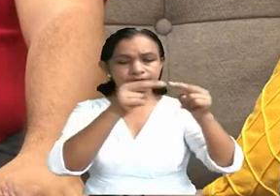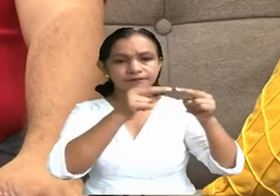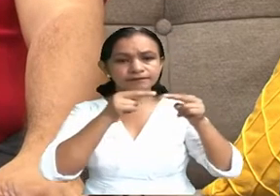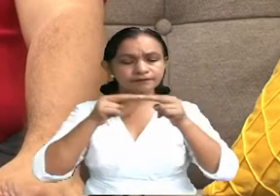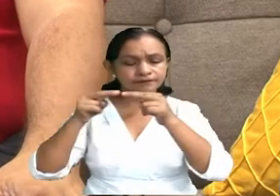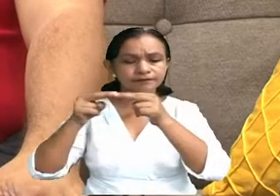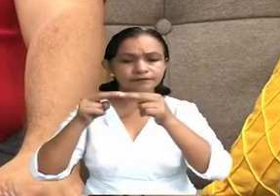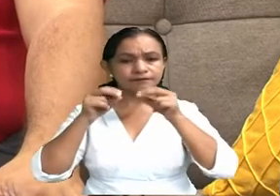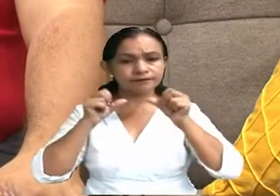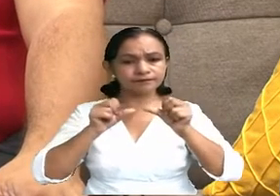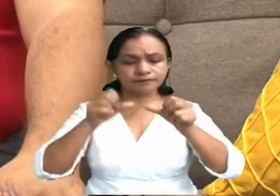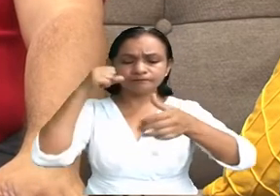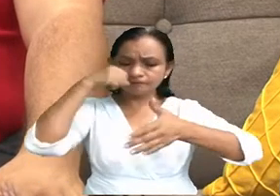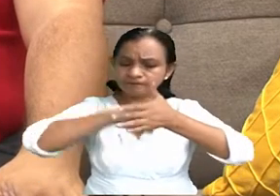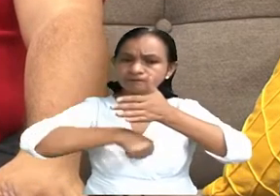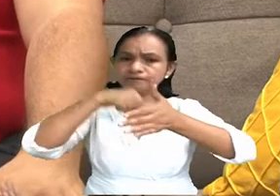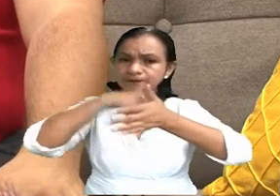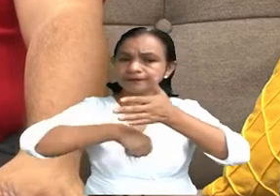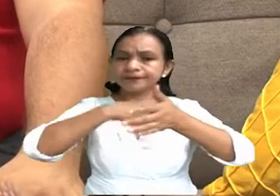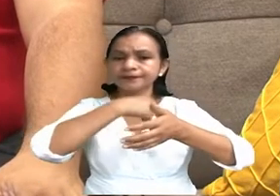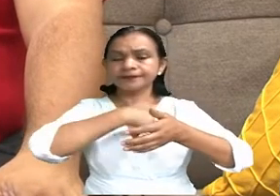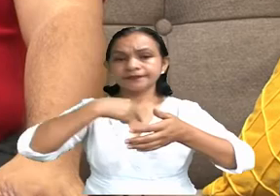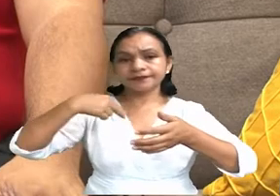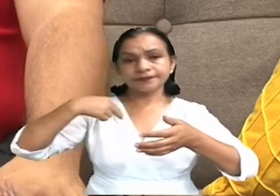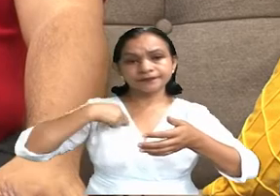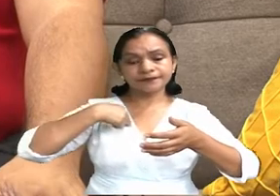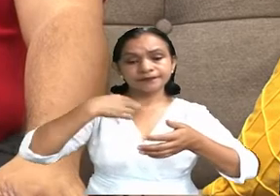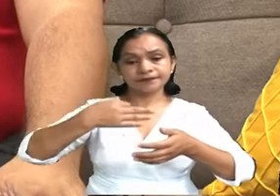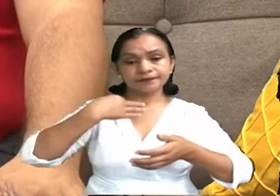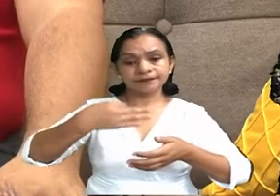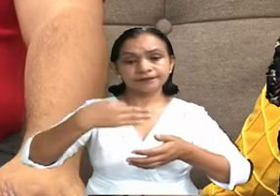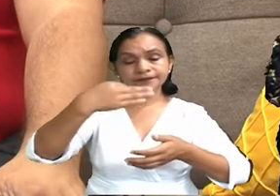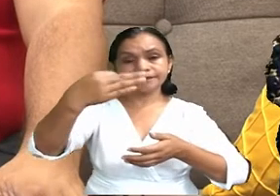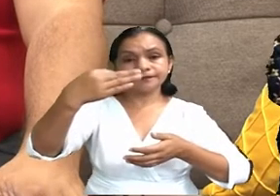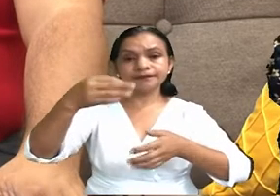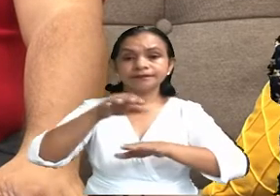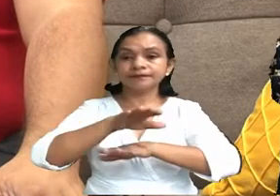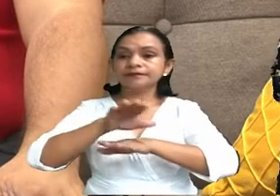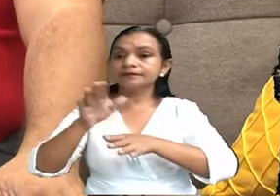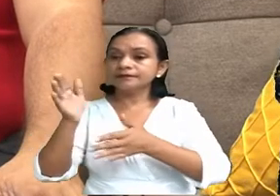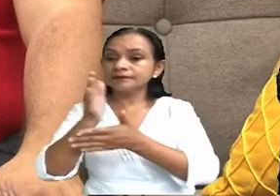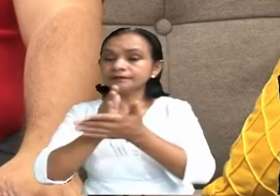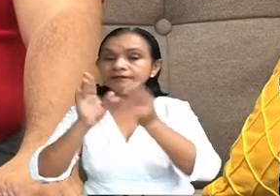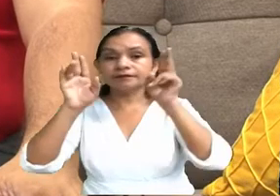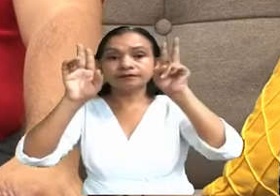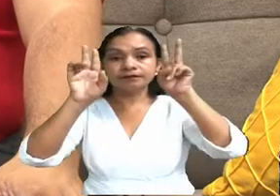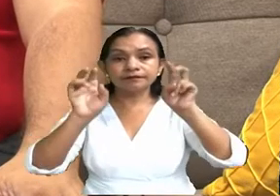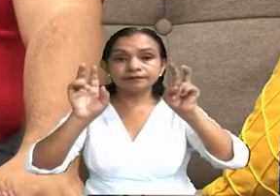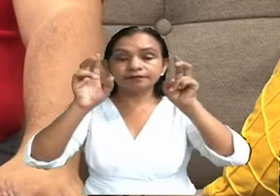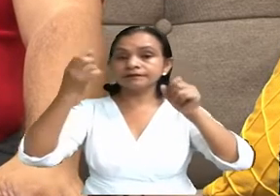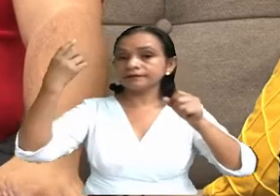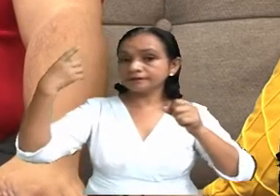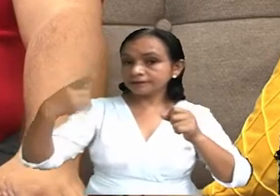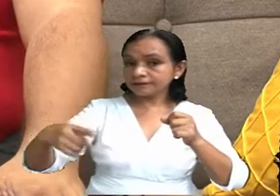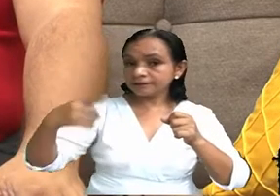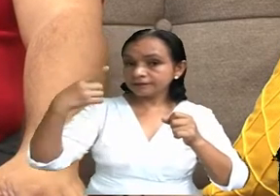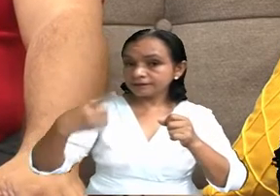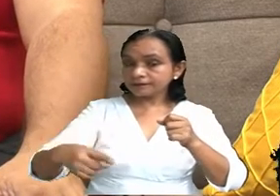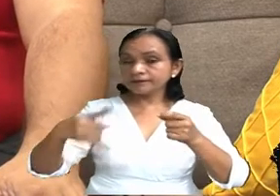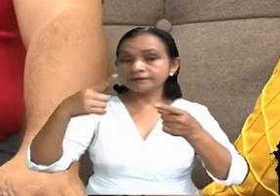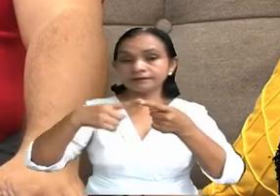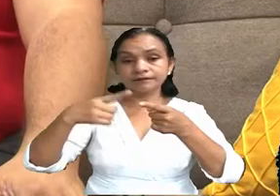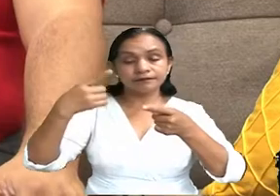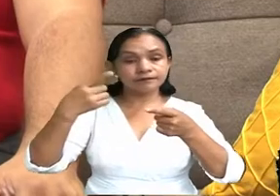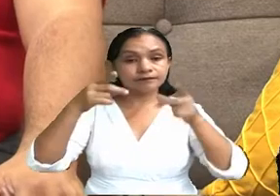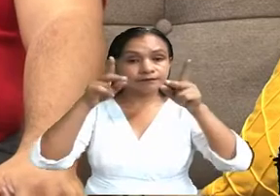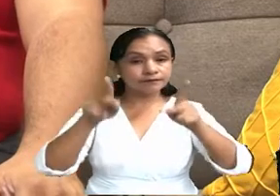vaya fortaleciéndose. Okay. De cara a ir dándole salida a cada uno de los temas del derecho, de la situación